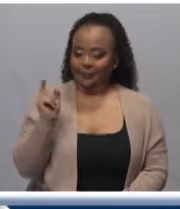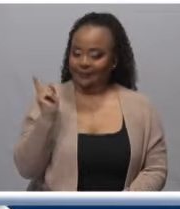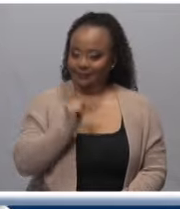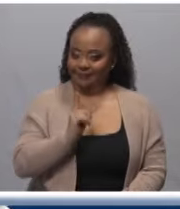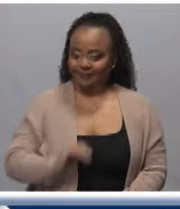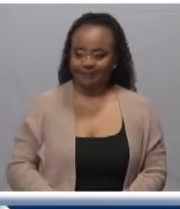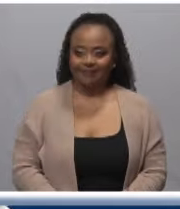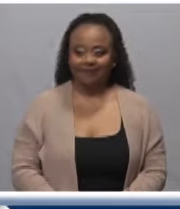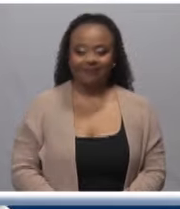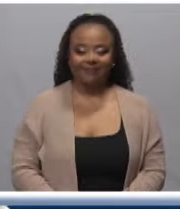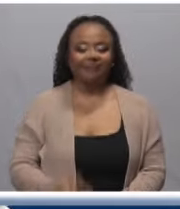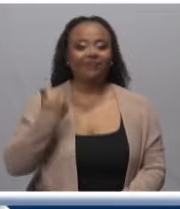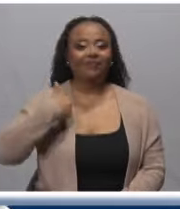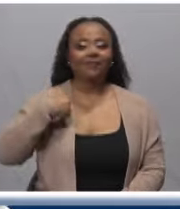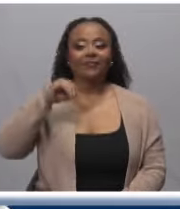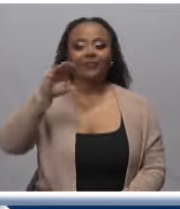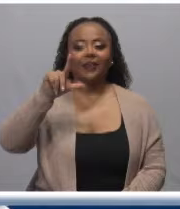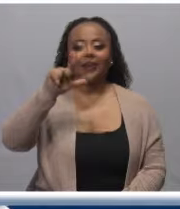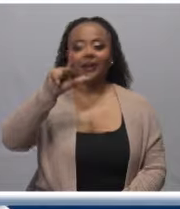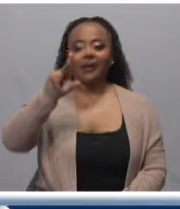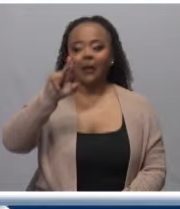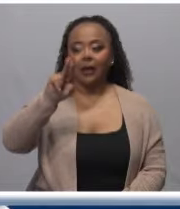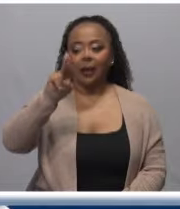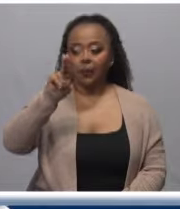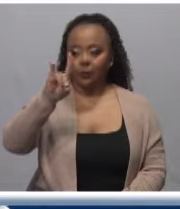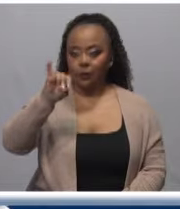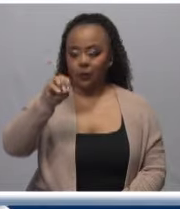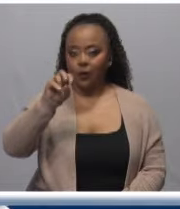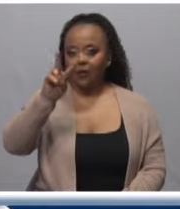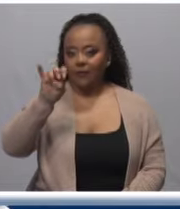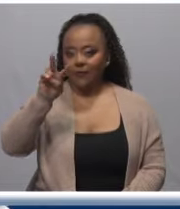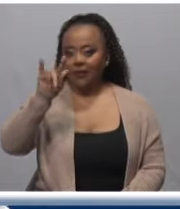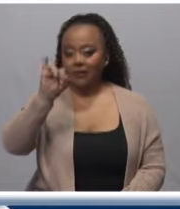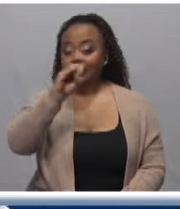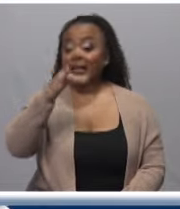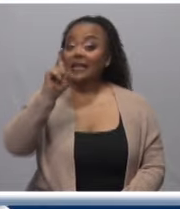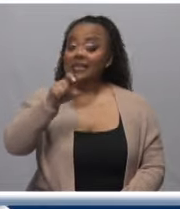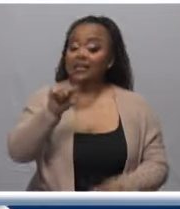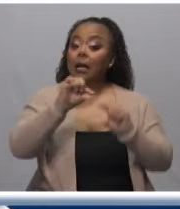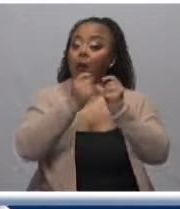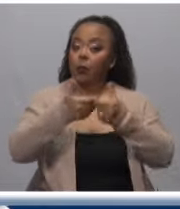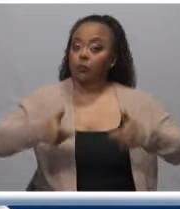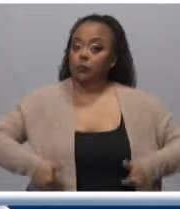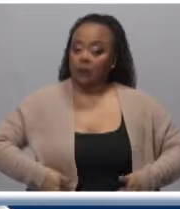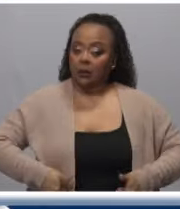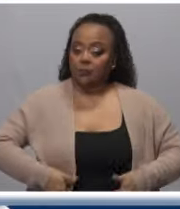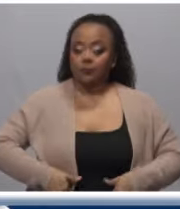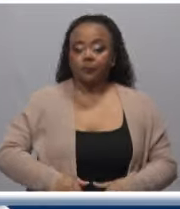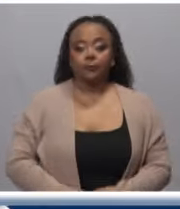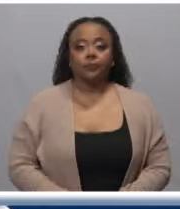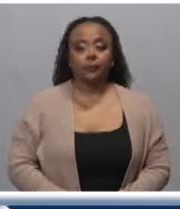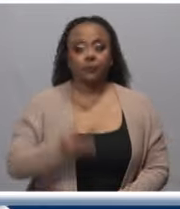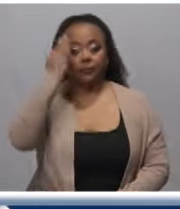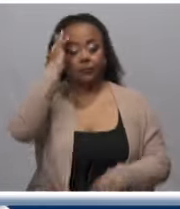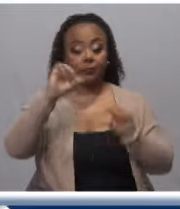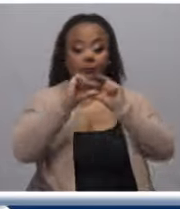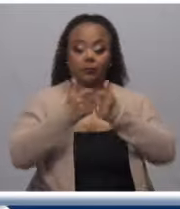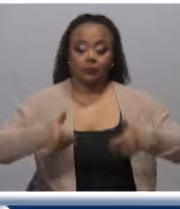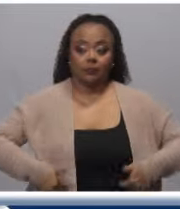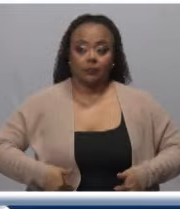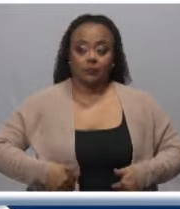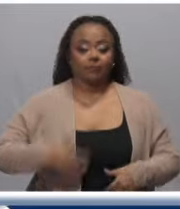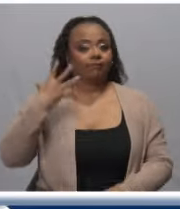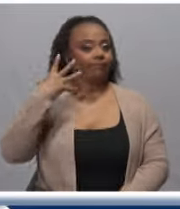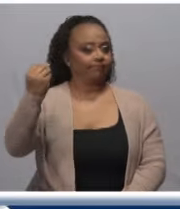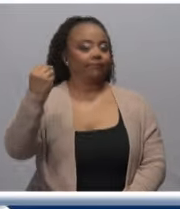Durán es el señor Claudio vivas y el señor Claudio vivas va a ocupar un cuerpo técnico porque el cuerpo técnico de Alfaro se va con